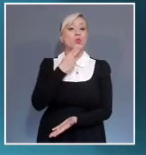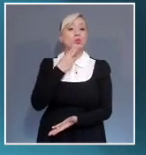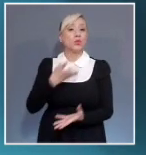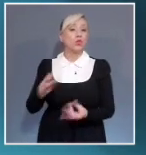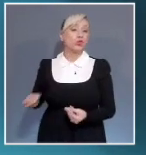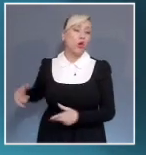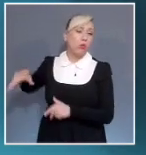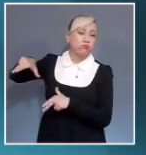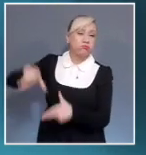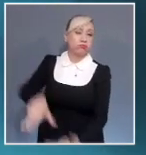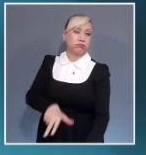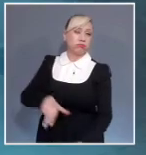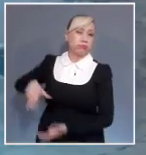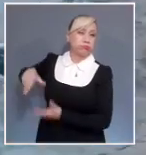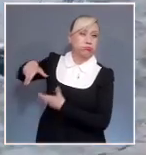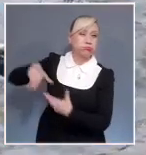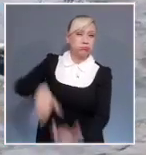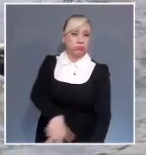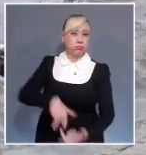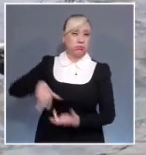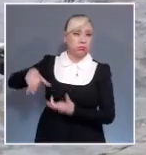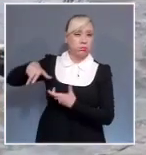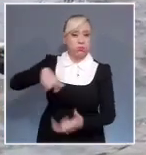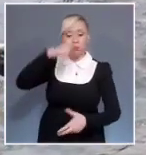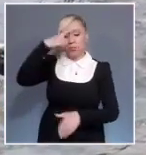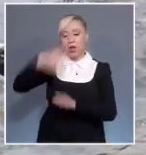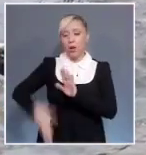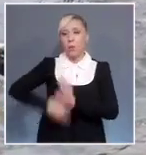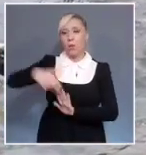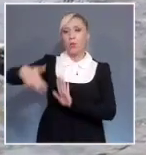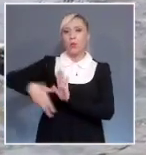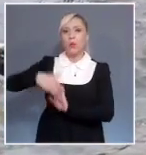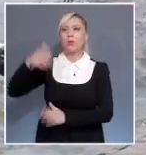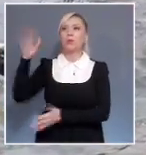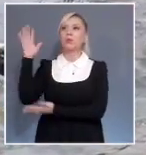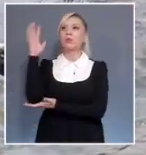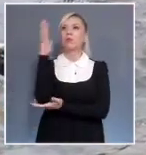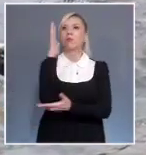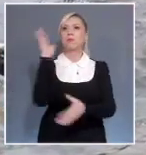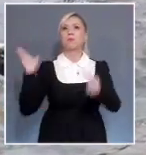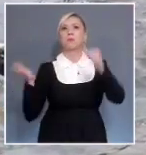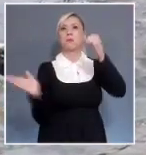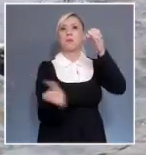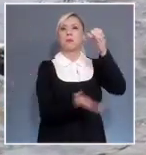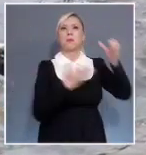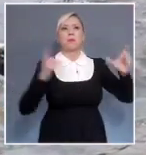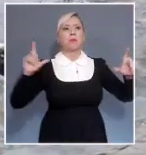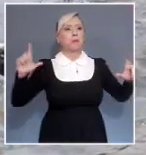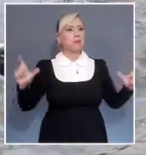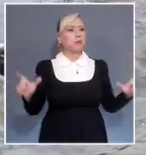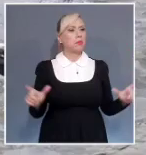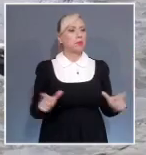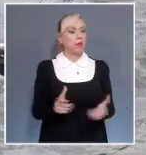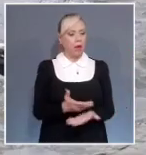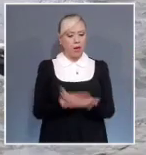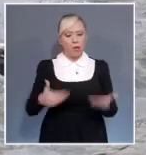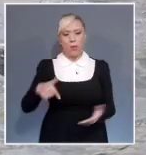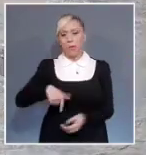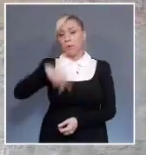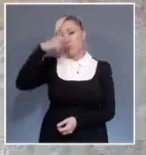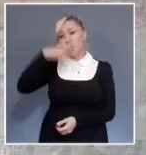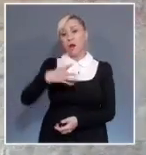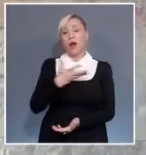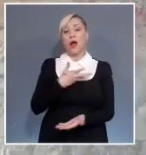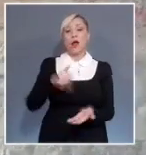forestales ya no lo son. Al denunciar que al día de hoy nuestro país cuenta con 2 millones de